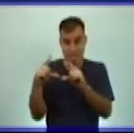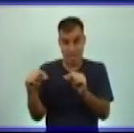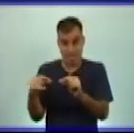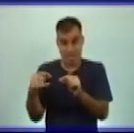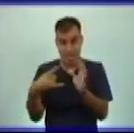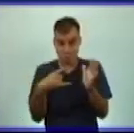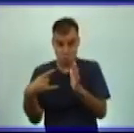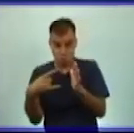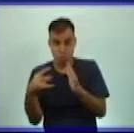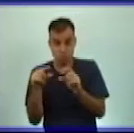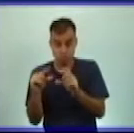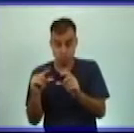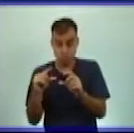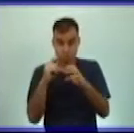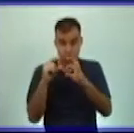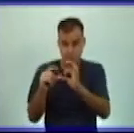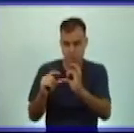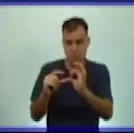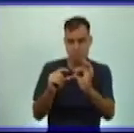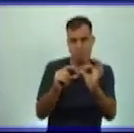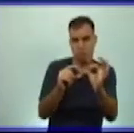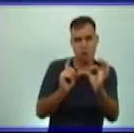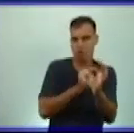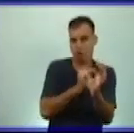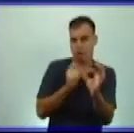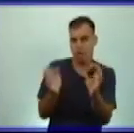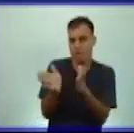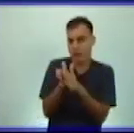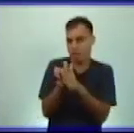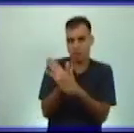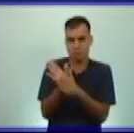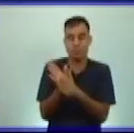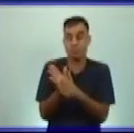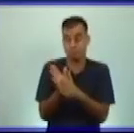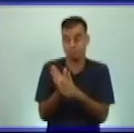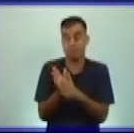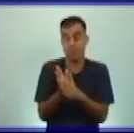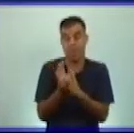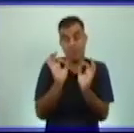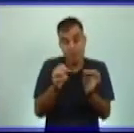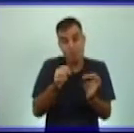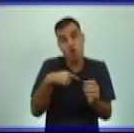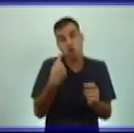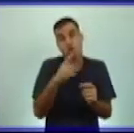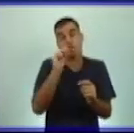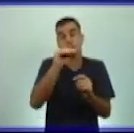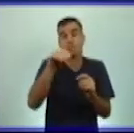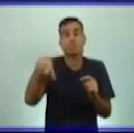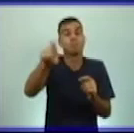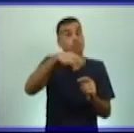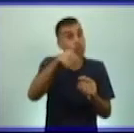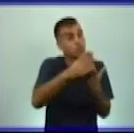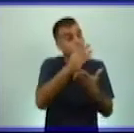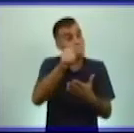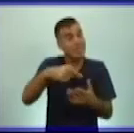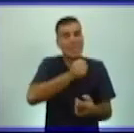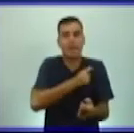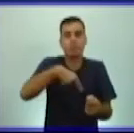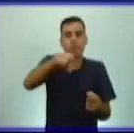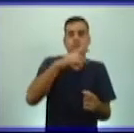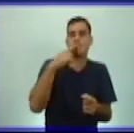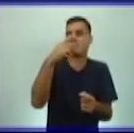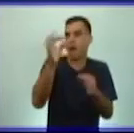en clase y estudiantes queremos que ustedes nos respondan. Es decir, que nosotros pretendemos que ustedes a la orden